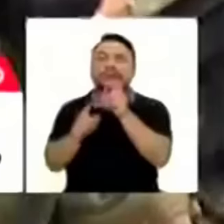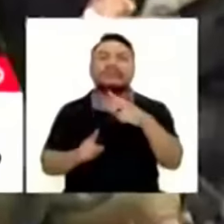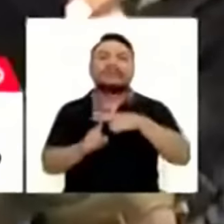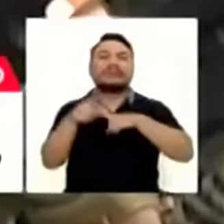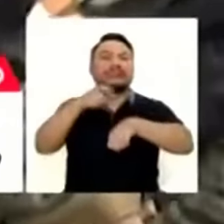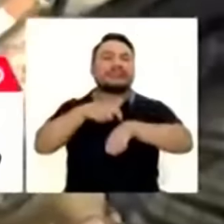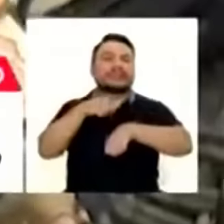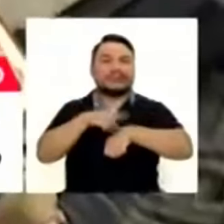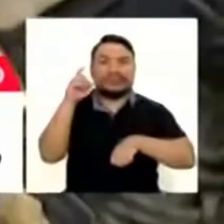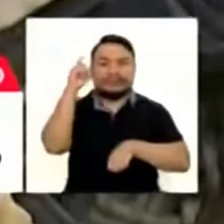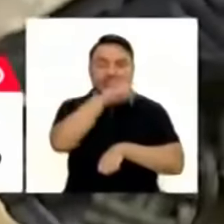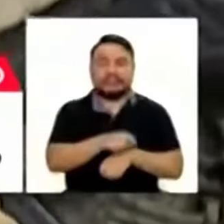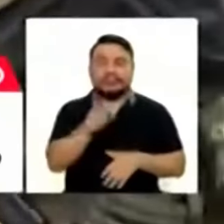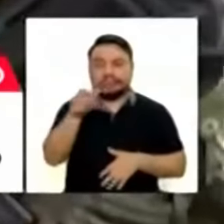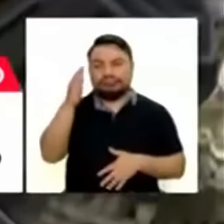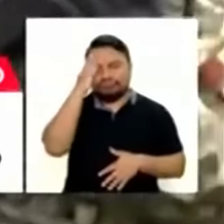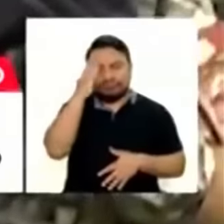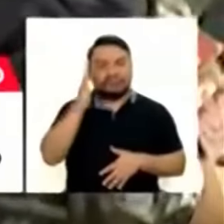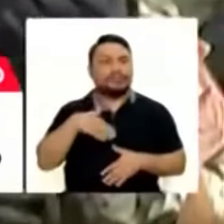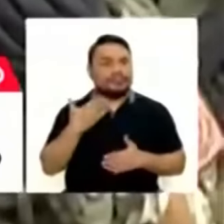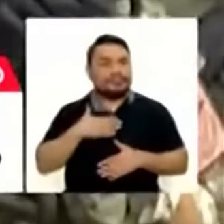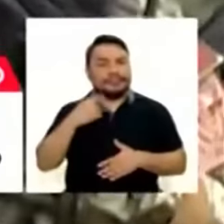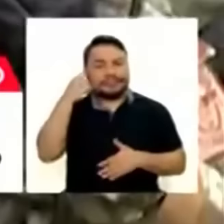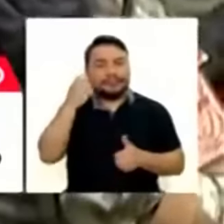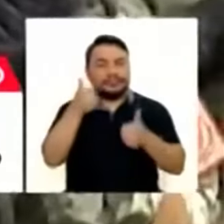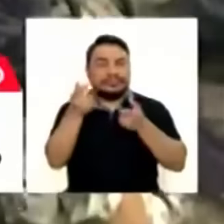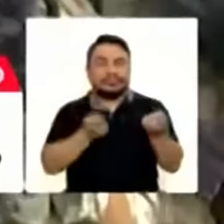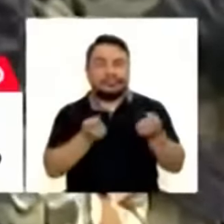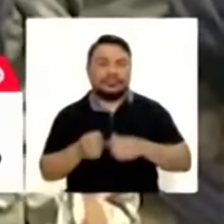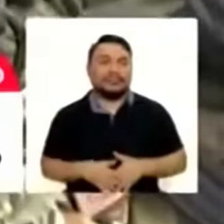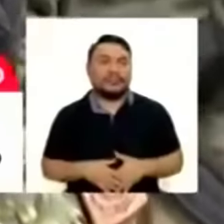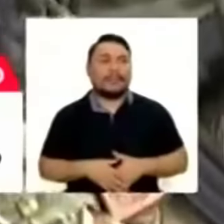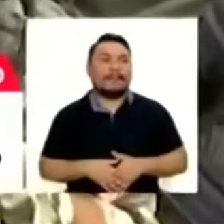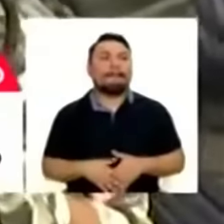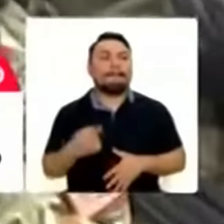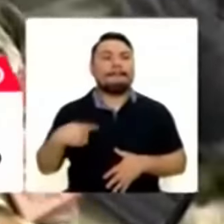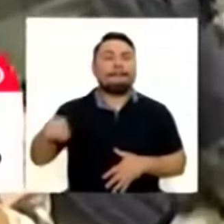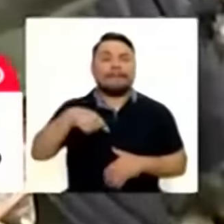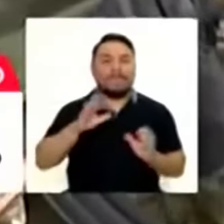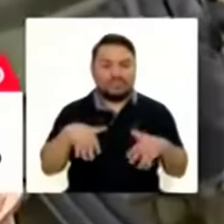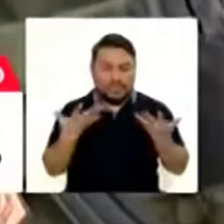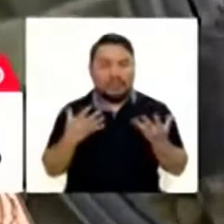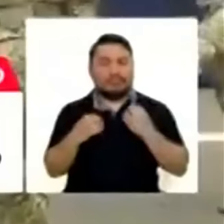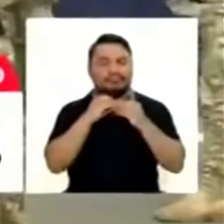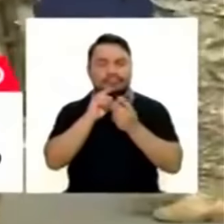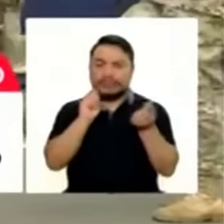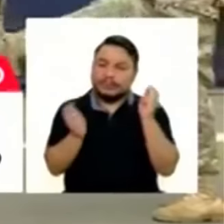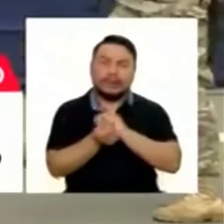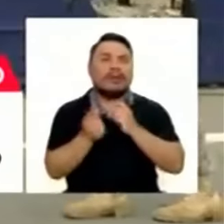alto estrés, exigencia física y mental. El hecho de